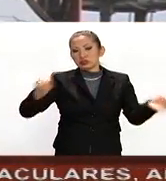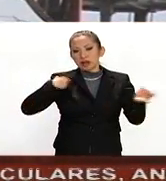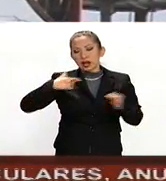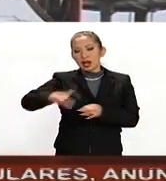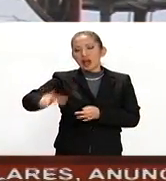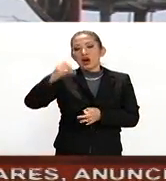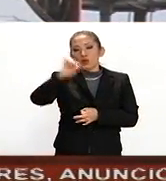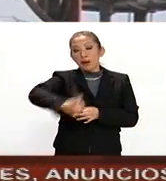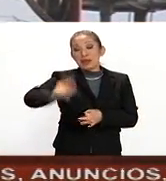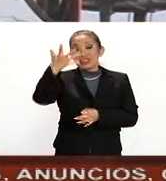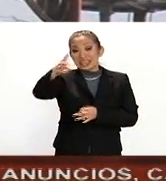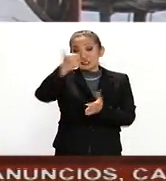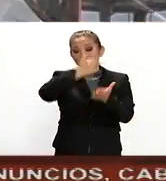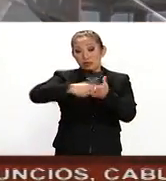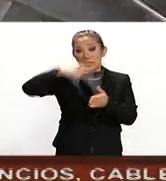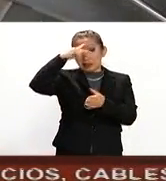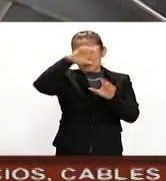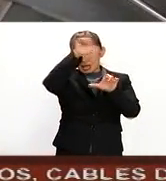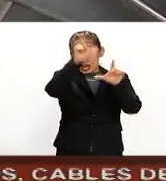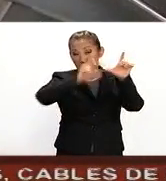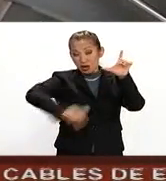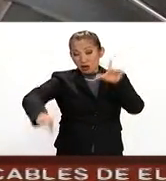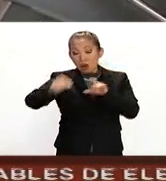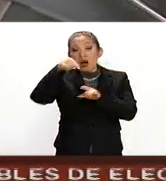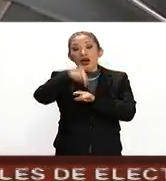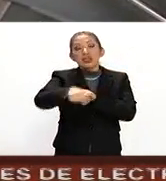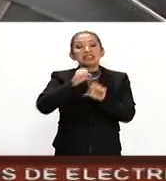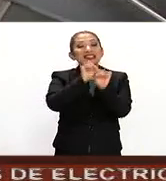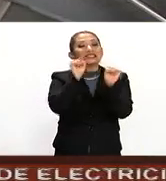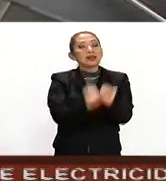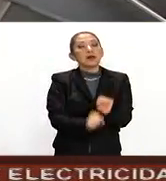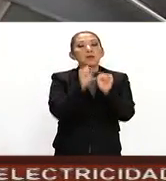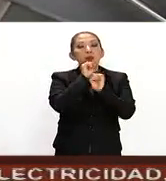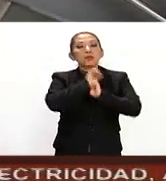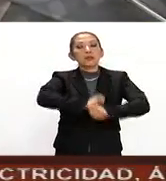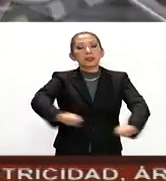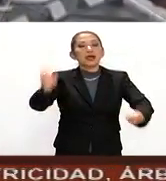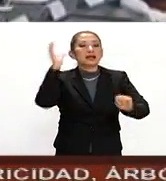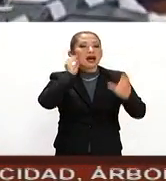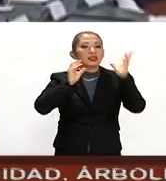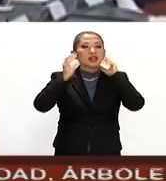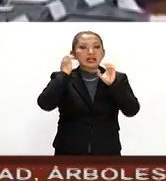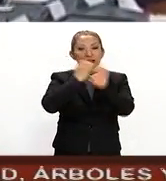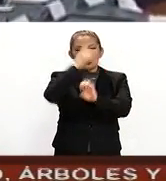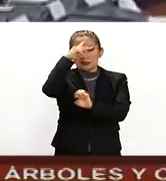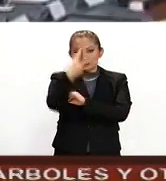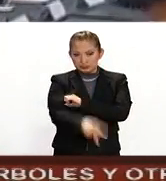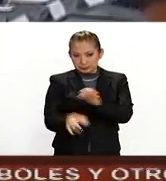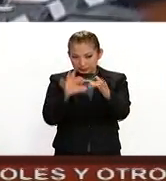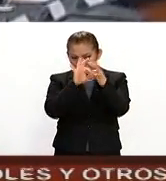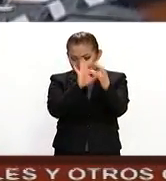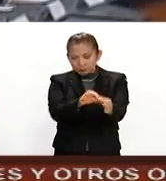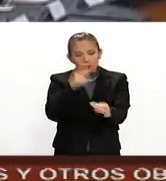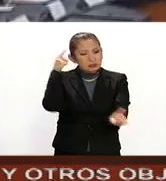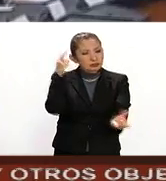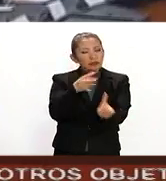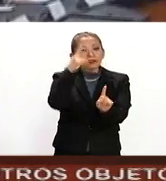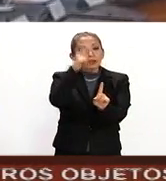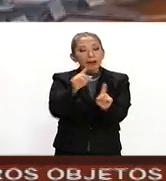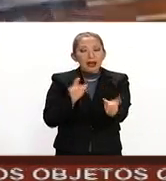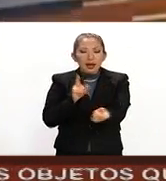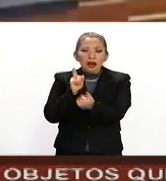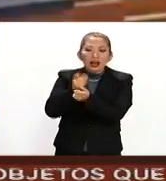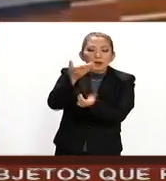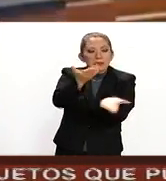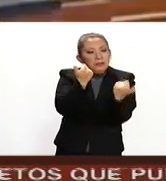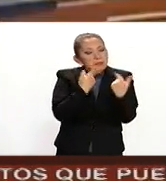10 ciudades del país. Esto fue posible a través del Sistema Público de Radiodifusión del Estado mexicano. El propósito es